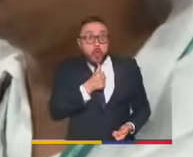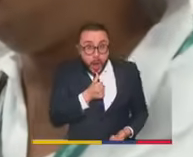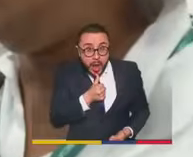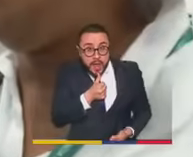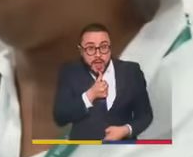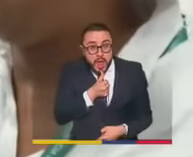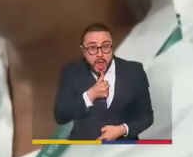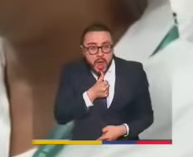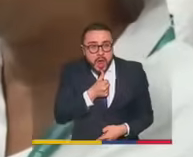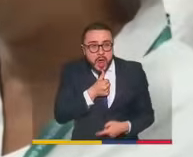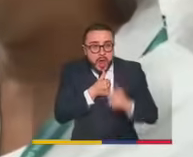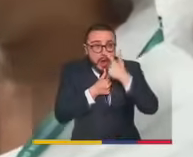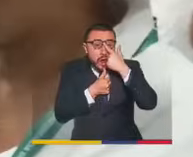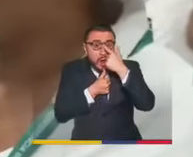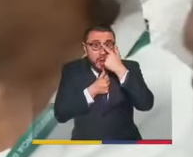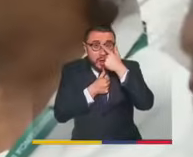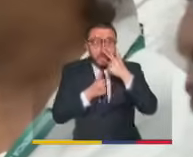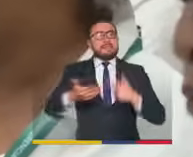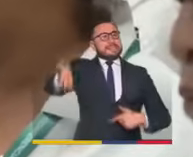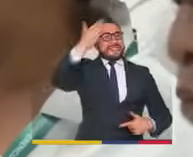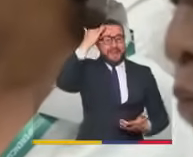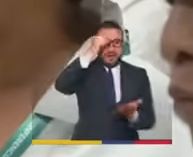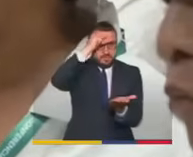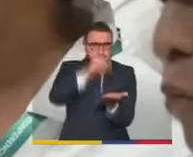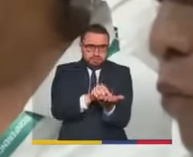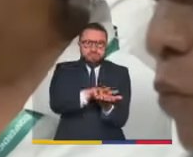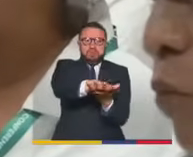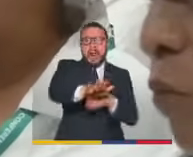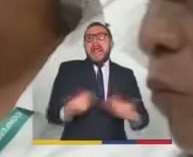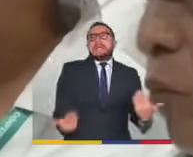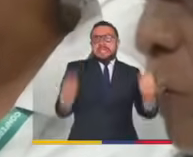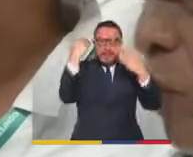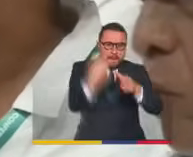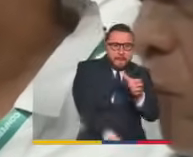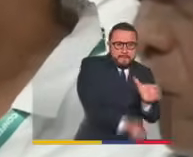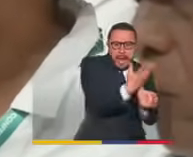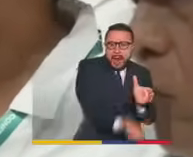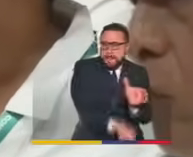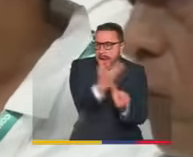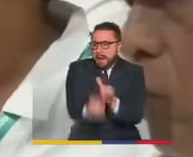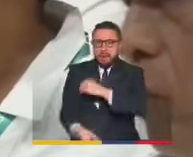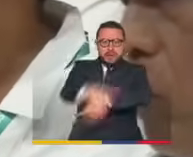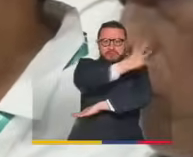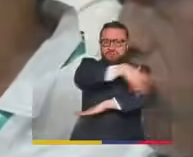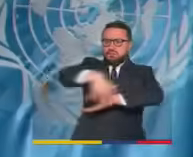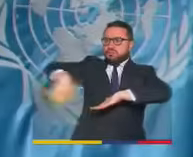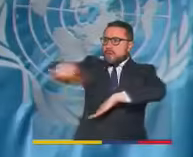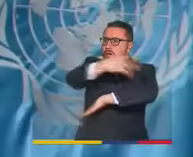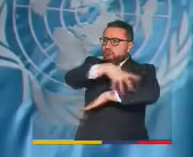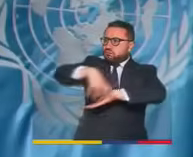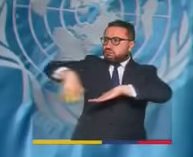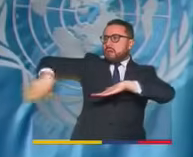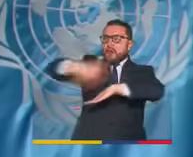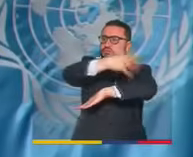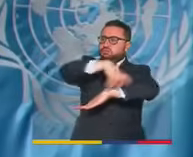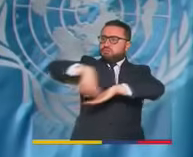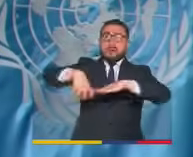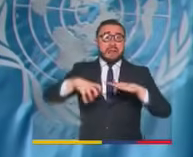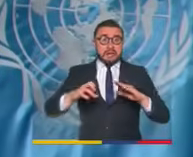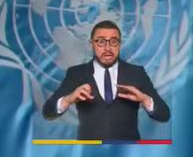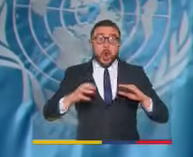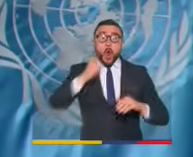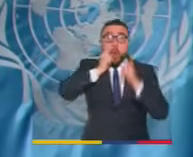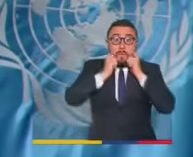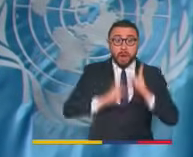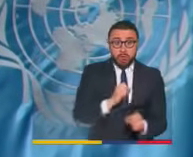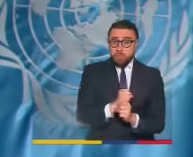genera enormes productividades casi sin el ser humano y sin una renta ciudadana para